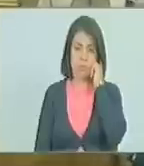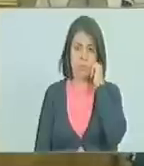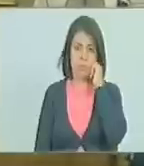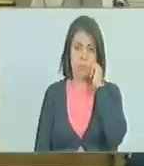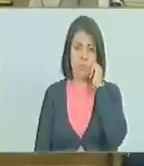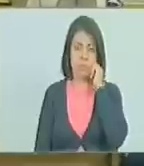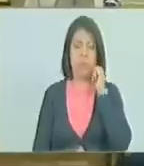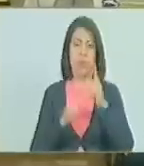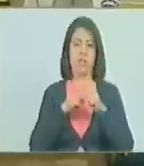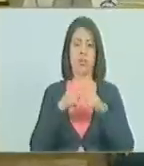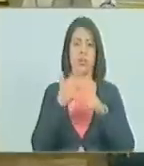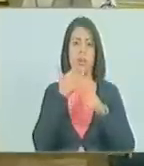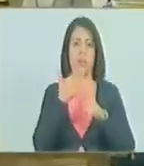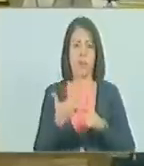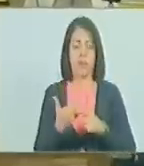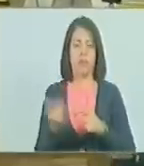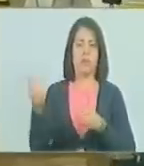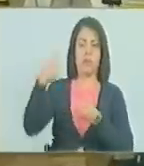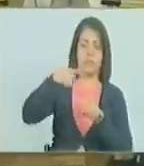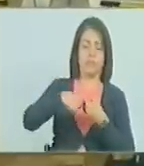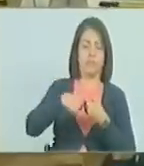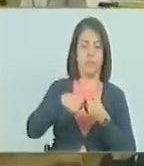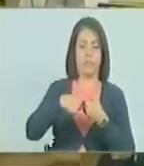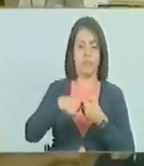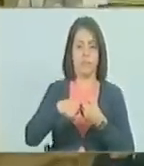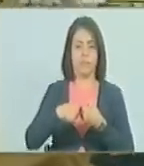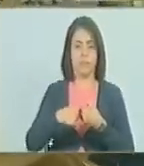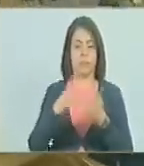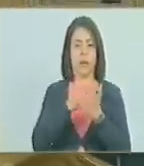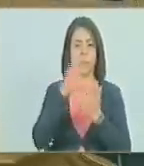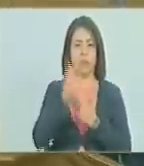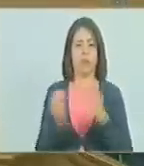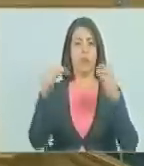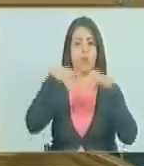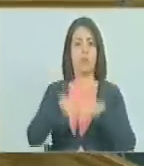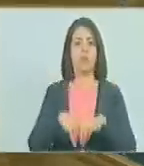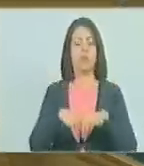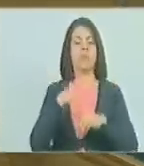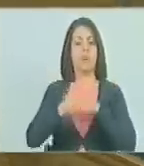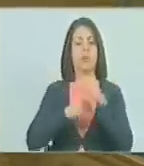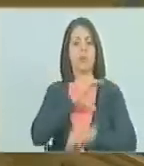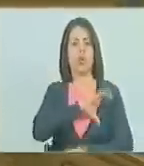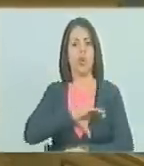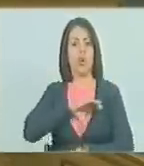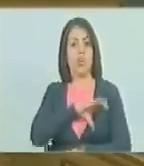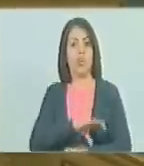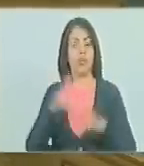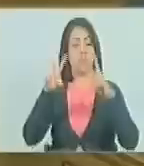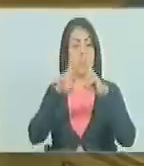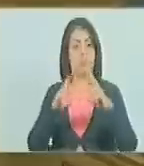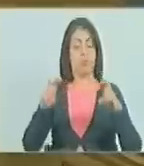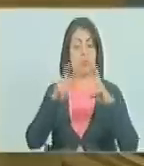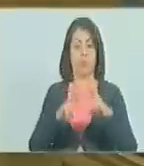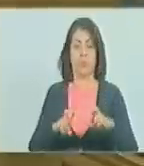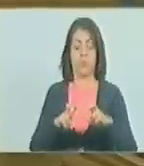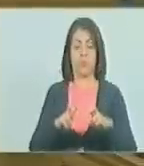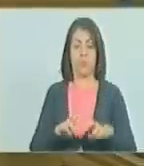Por tanto, solicito que se incorpore en el proyecto de acuerdo la conformación de una comisión de